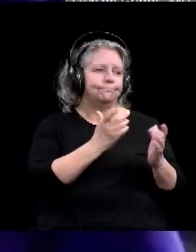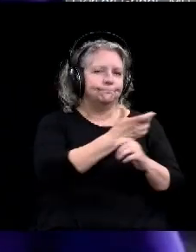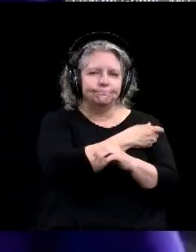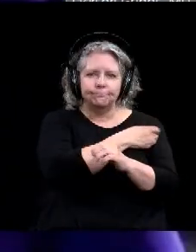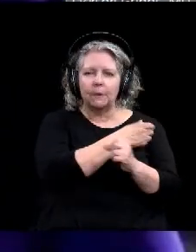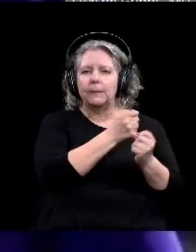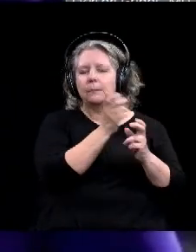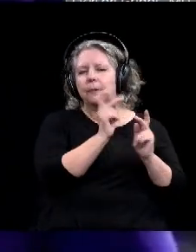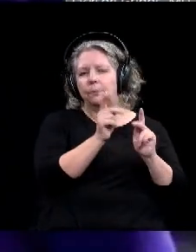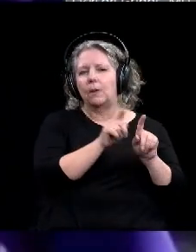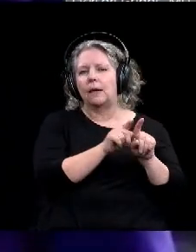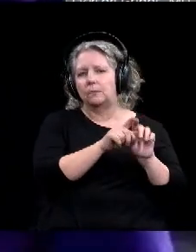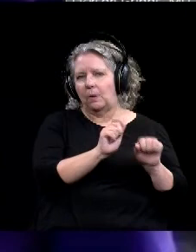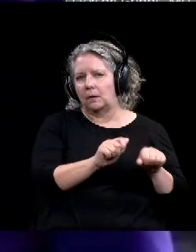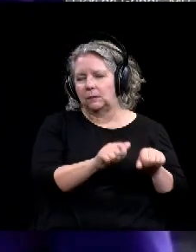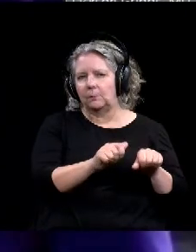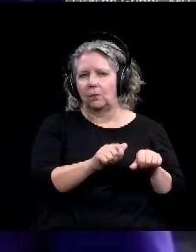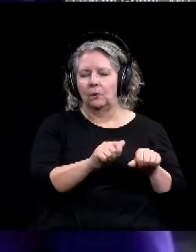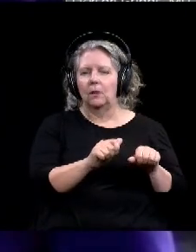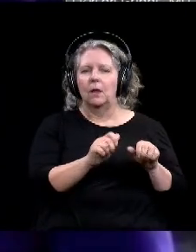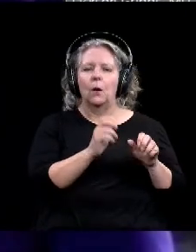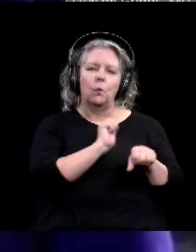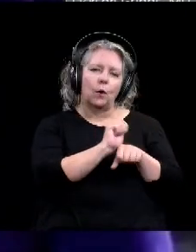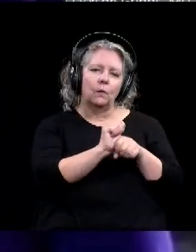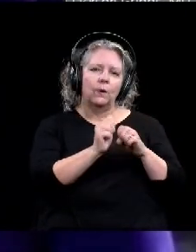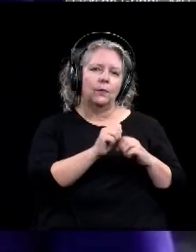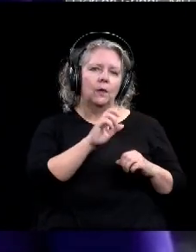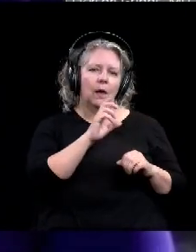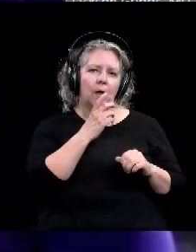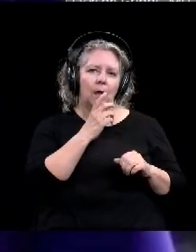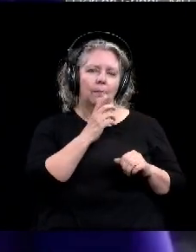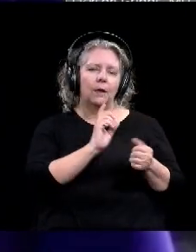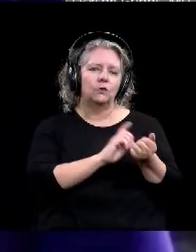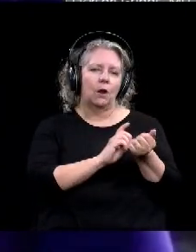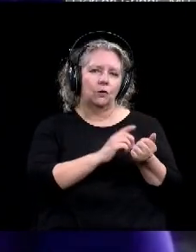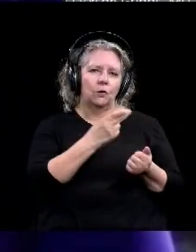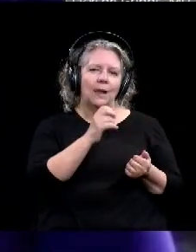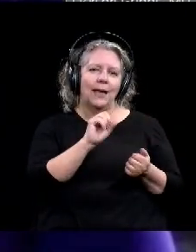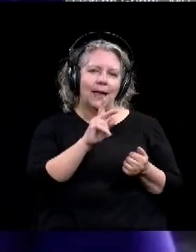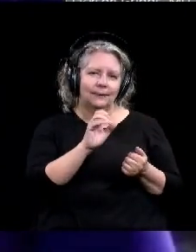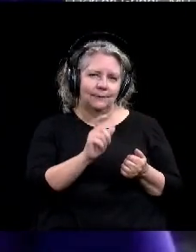populación así es que estamos en este momento donde están